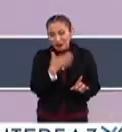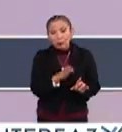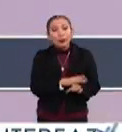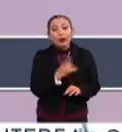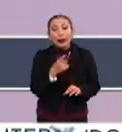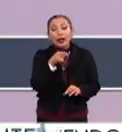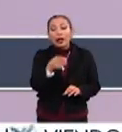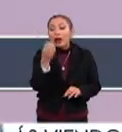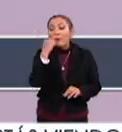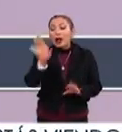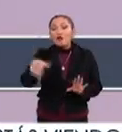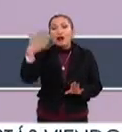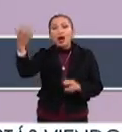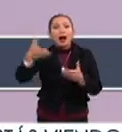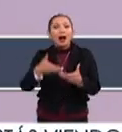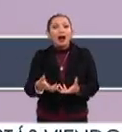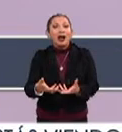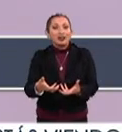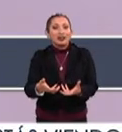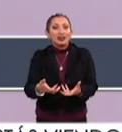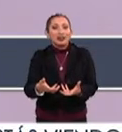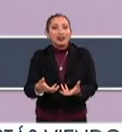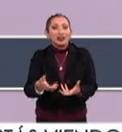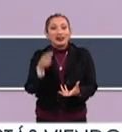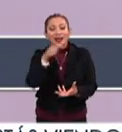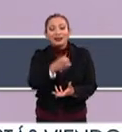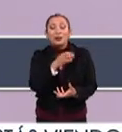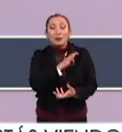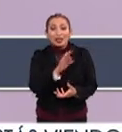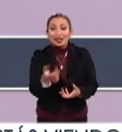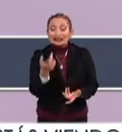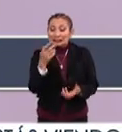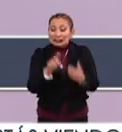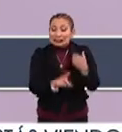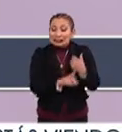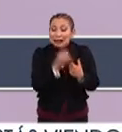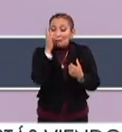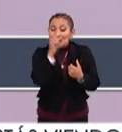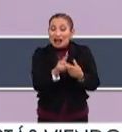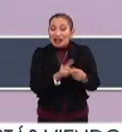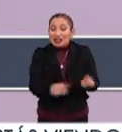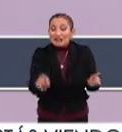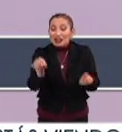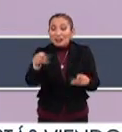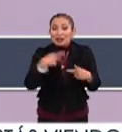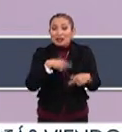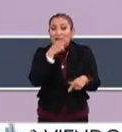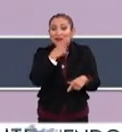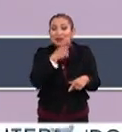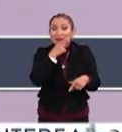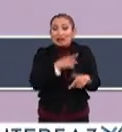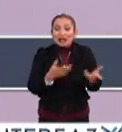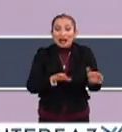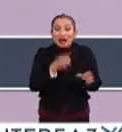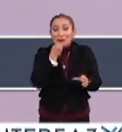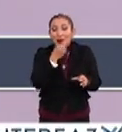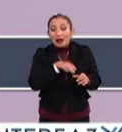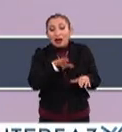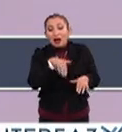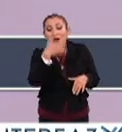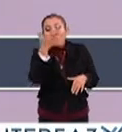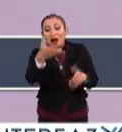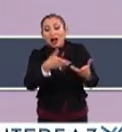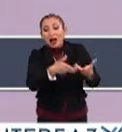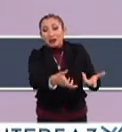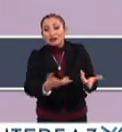es comer fuera de casa, ¿no? Muchas veces esta puede ser una limitante para las diferentes personas que tienen diabetes, el comer fuera de casa,